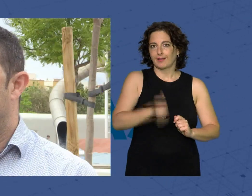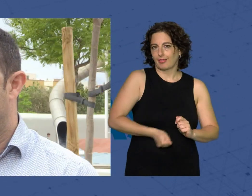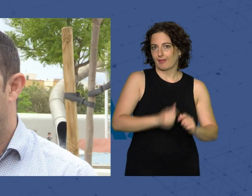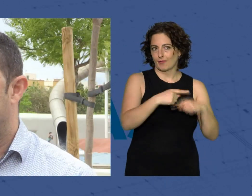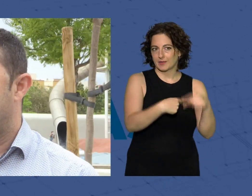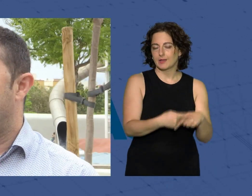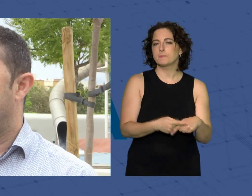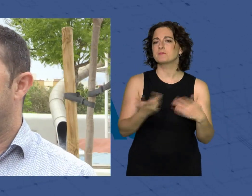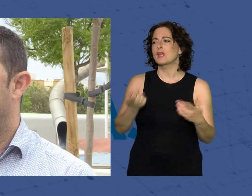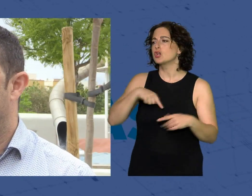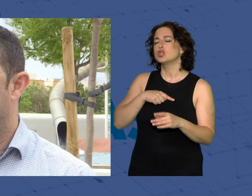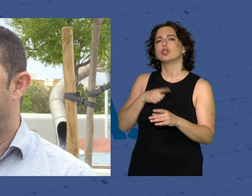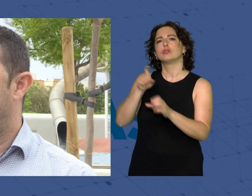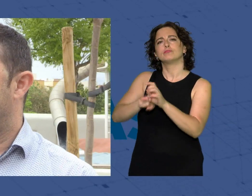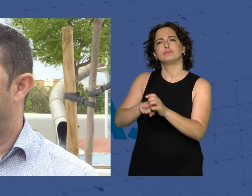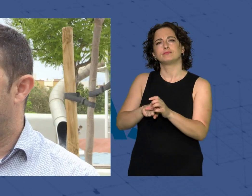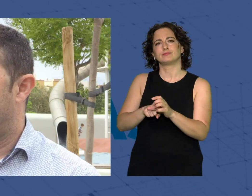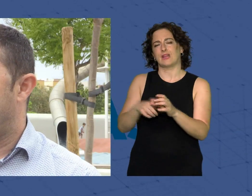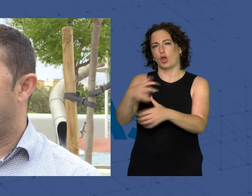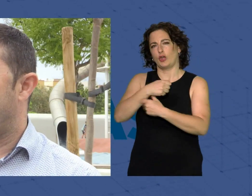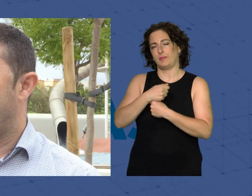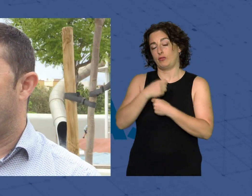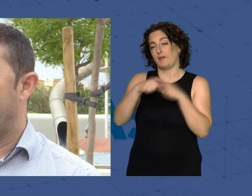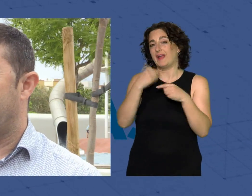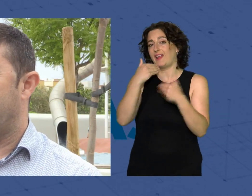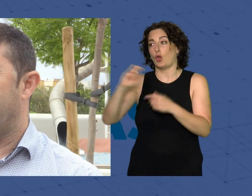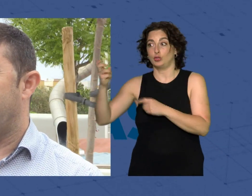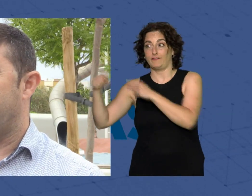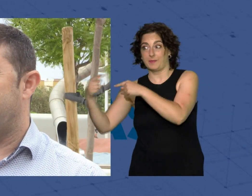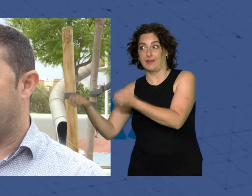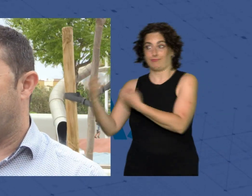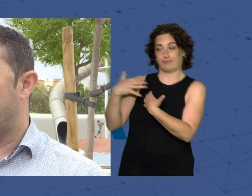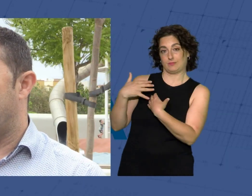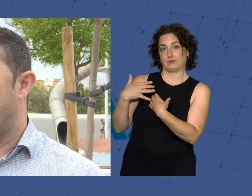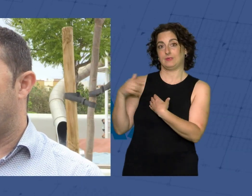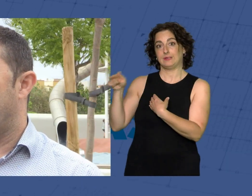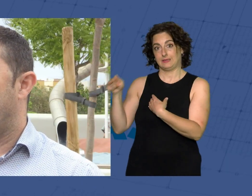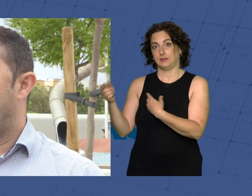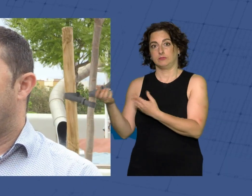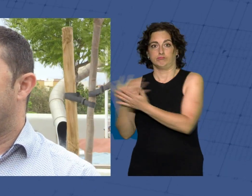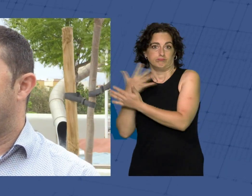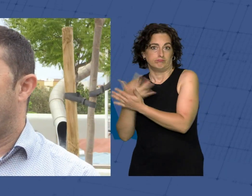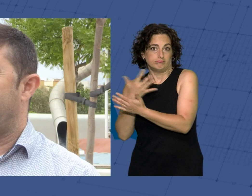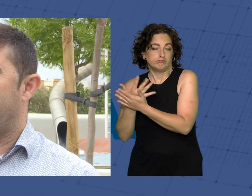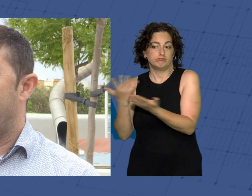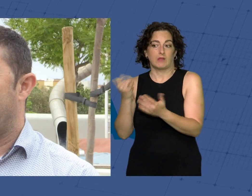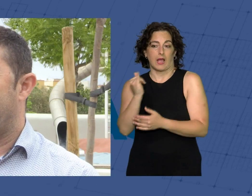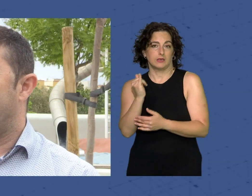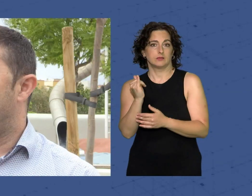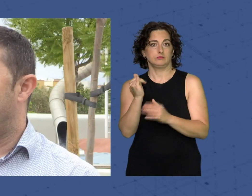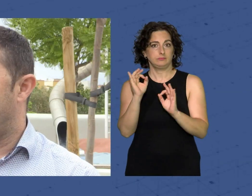Nosotros entramos en el acogimiento familiar a través de un familiar que a través de él supimos que existía